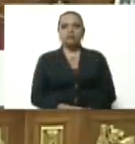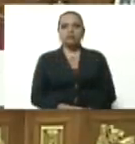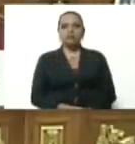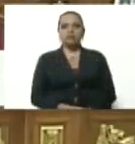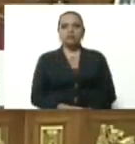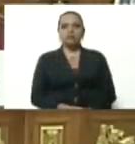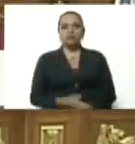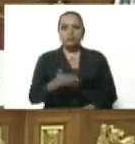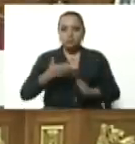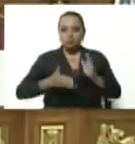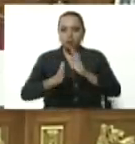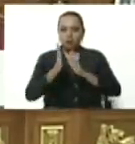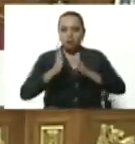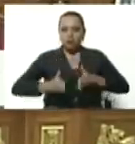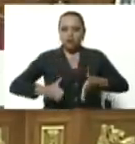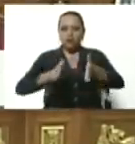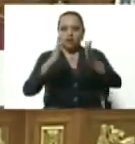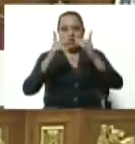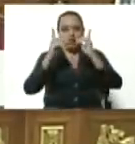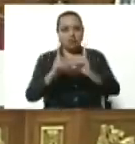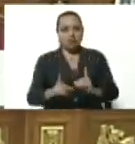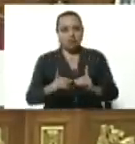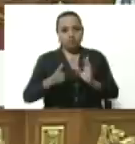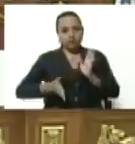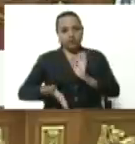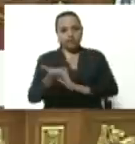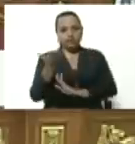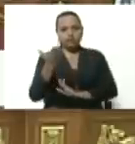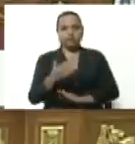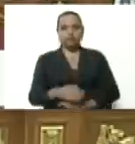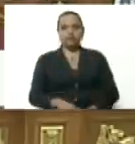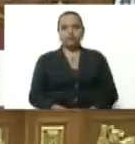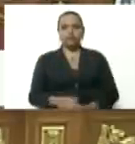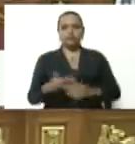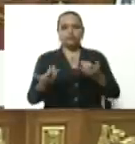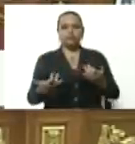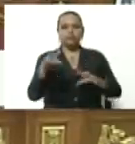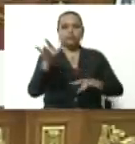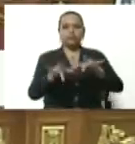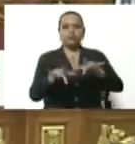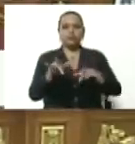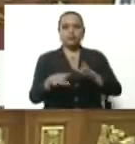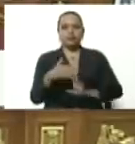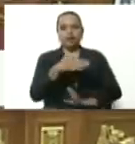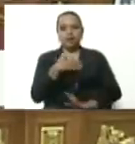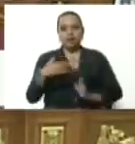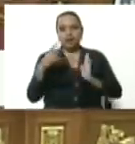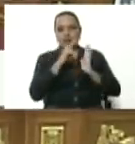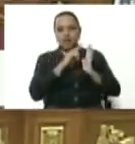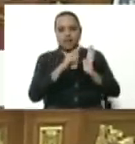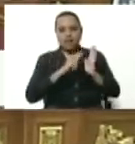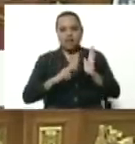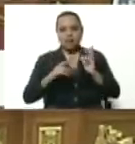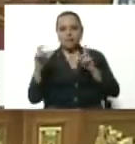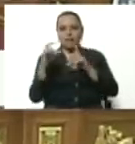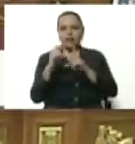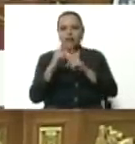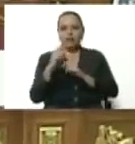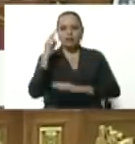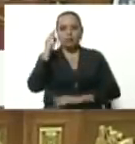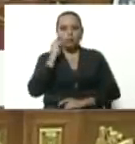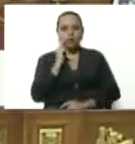Vamos por el camino que debemos ir. Señor secretario, quería leer esas palabras de Bolívar,